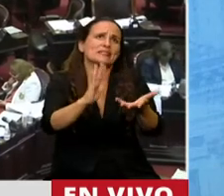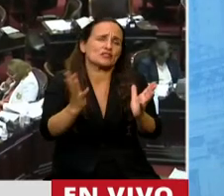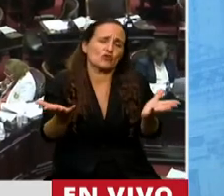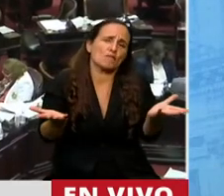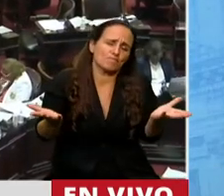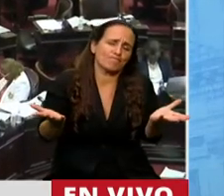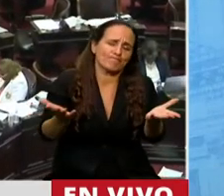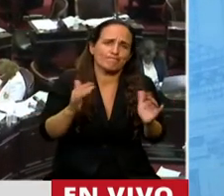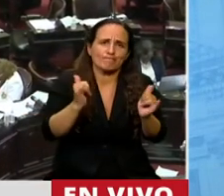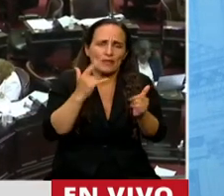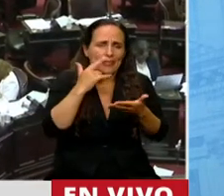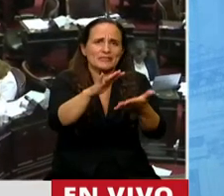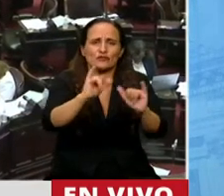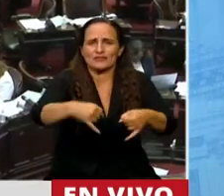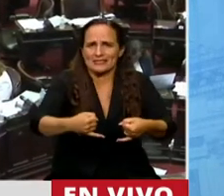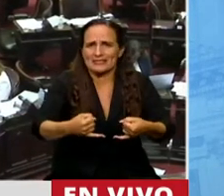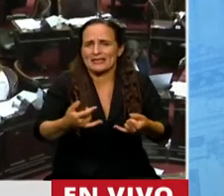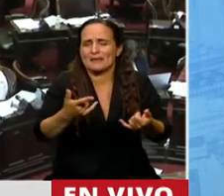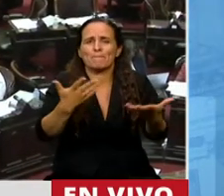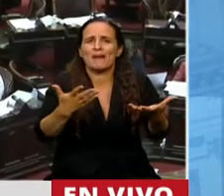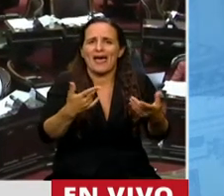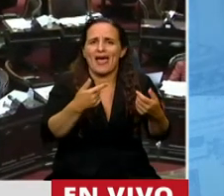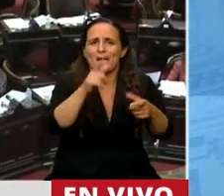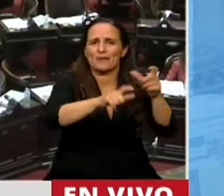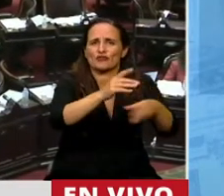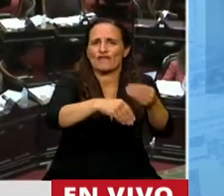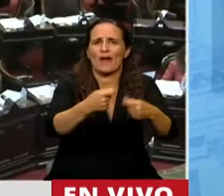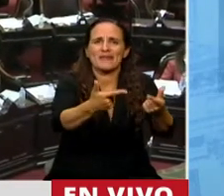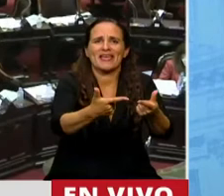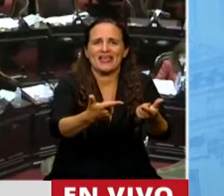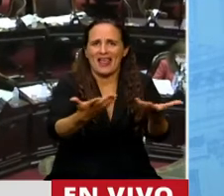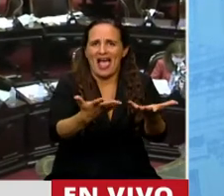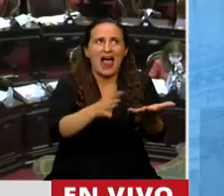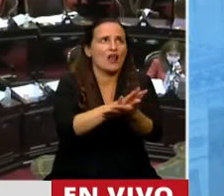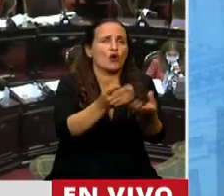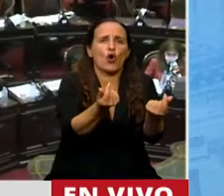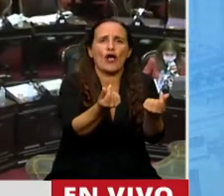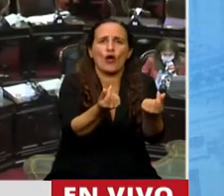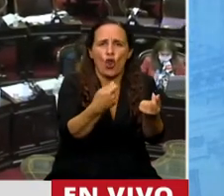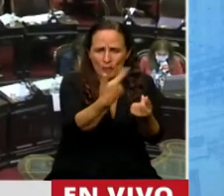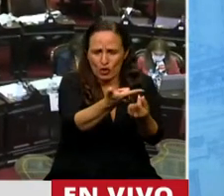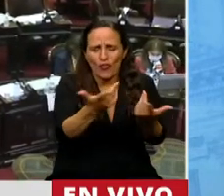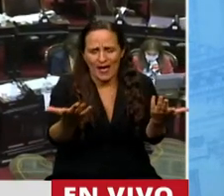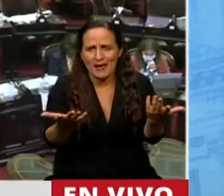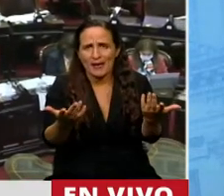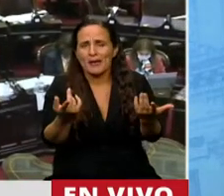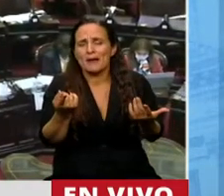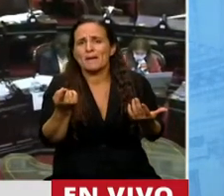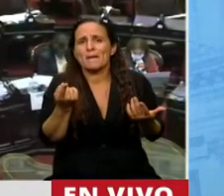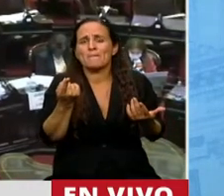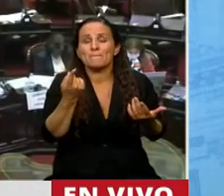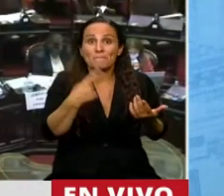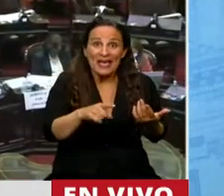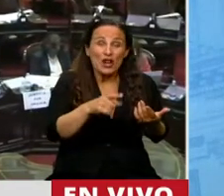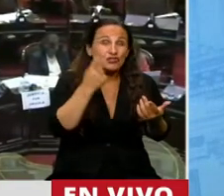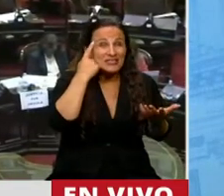forma rápida en manos de los familiares una solución económica, debo decir que esta solución económica, si la